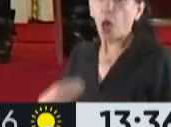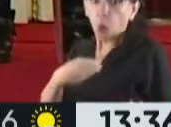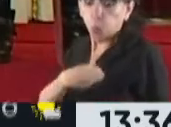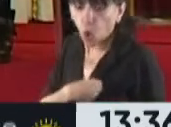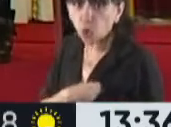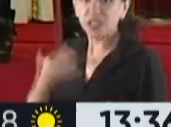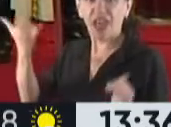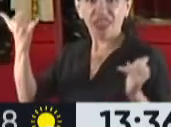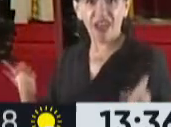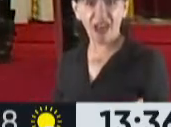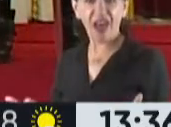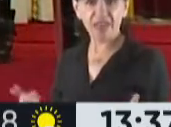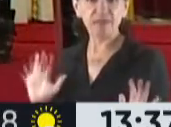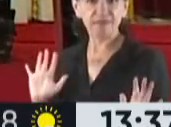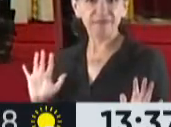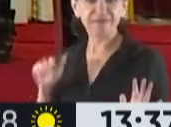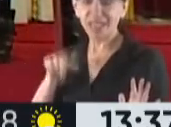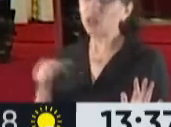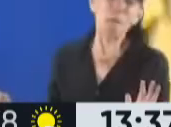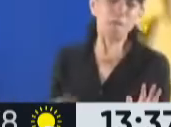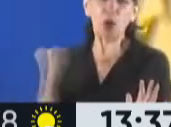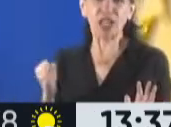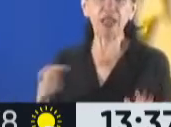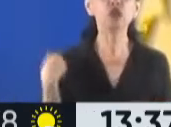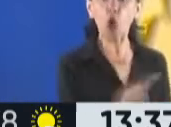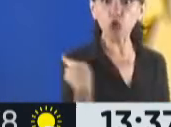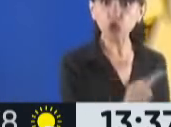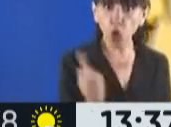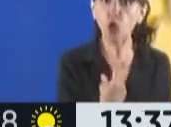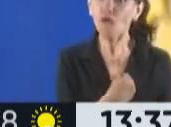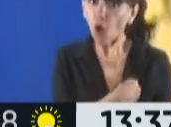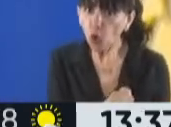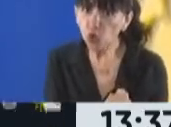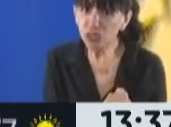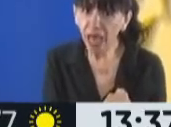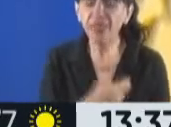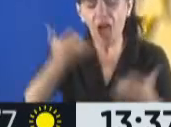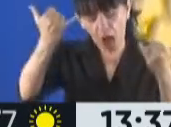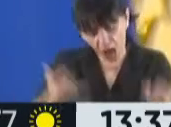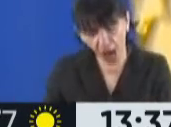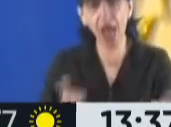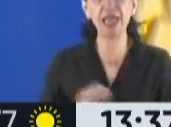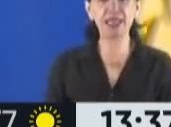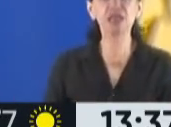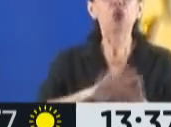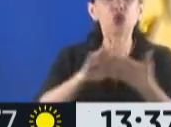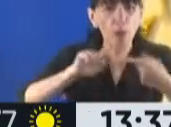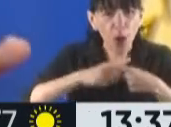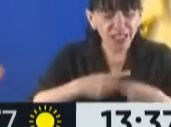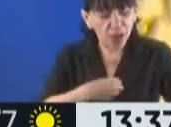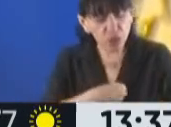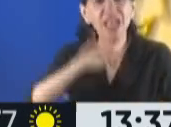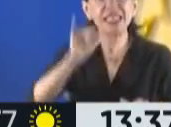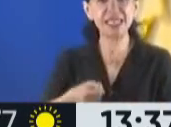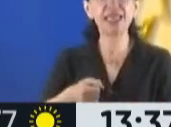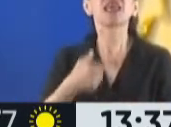primer paso, existe. De nuestra parte, la voluntad política existe. ¿Qué es lo que pedimos? Un